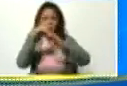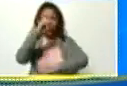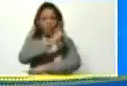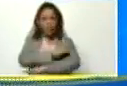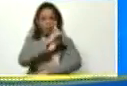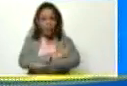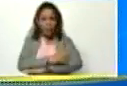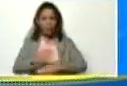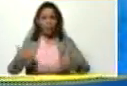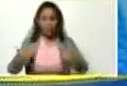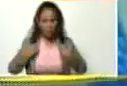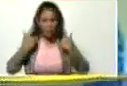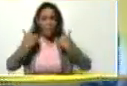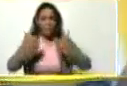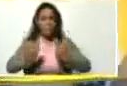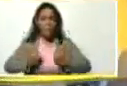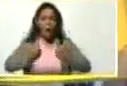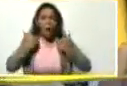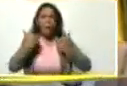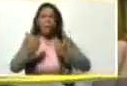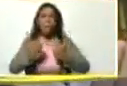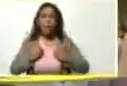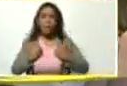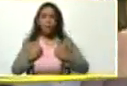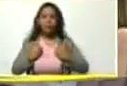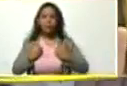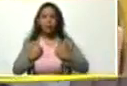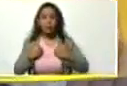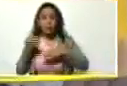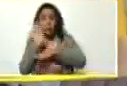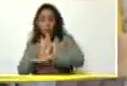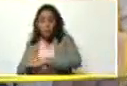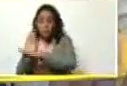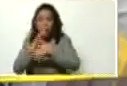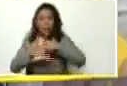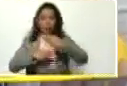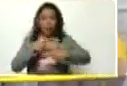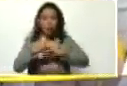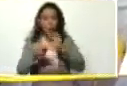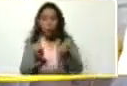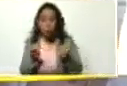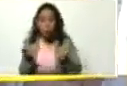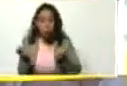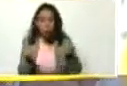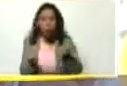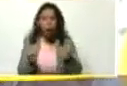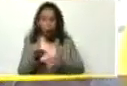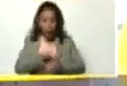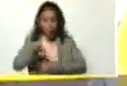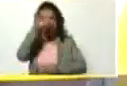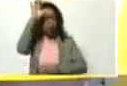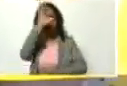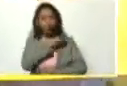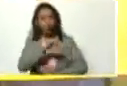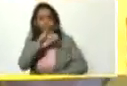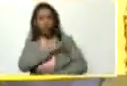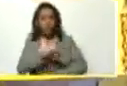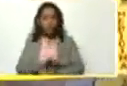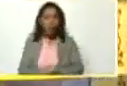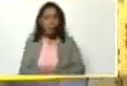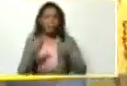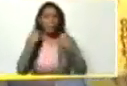disciplina, sacrificio, con mística revolucionaria, con espíritu socialista